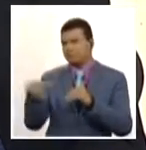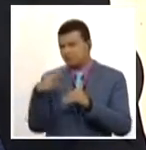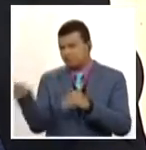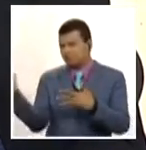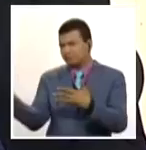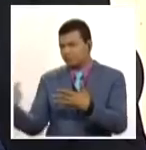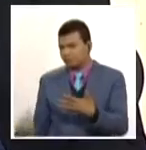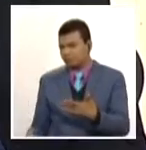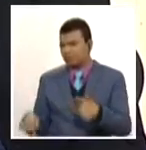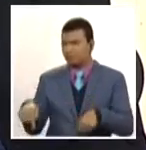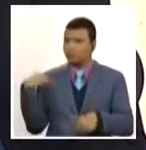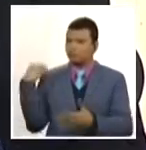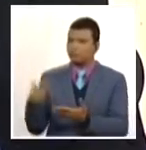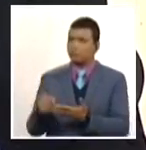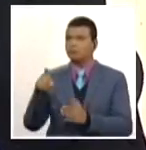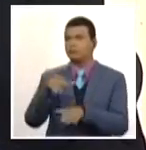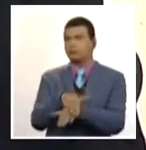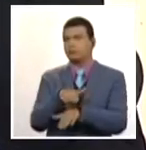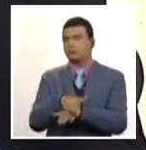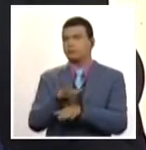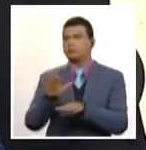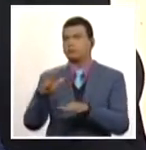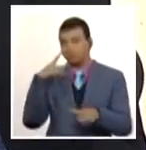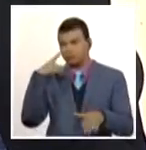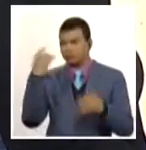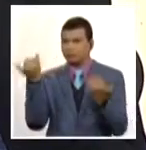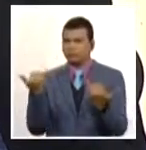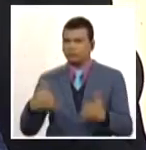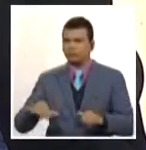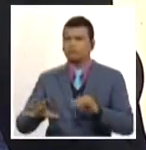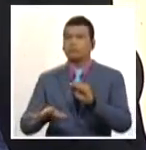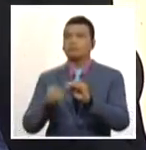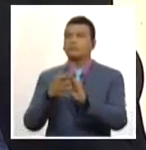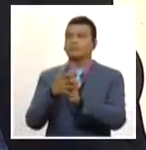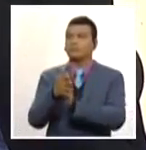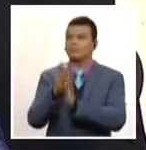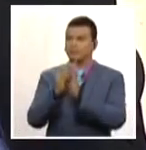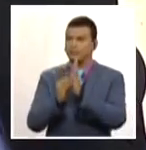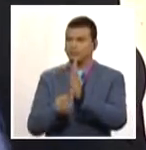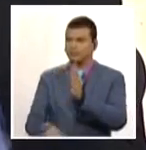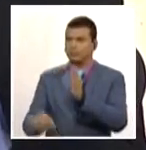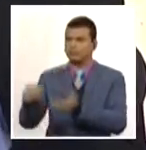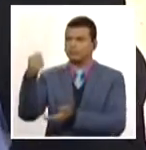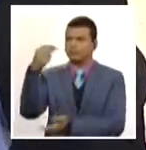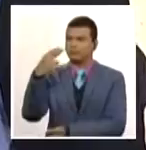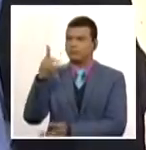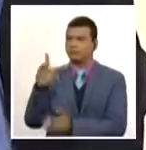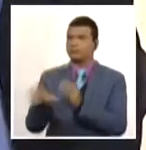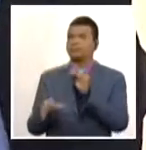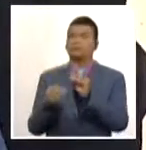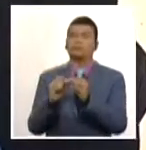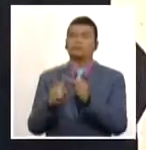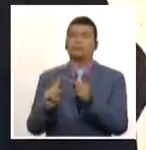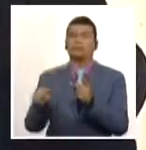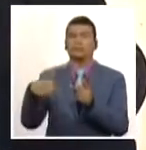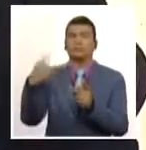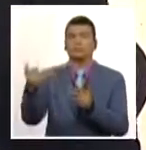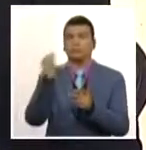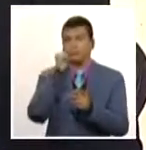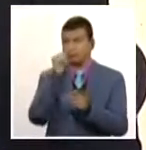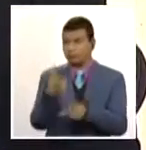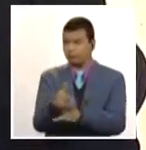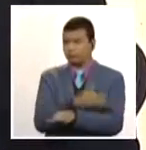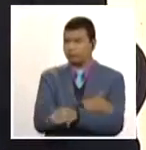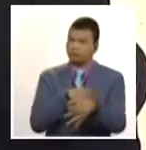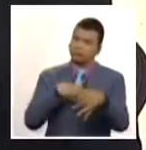a las 6 de la tarde, pues que se conocerá también cómo cierran y, como lo hemos dicho varias veces en nuestro programa, cómo se cotizarán para el día siguiente. Mire, antes de